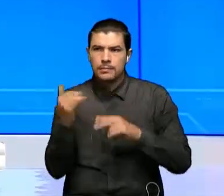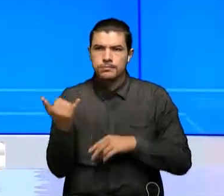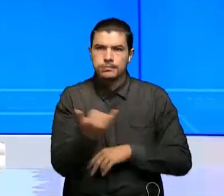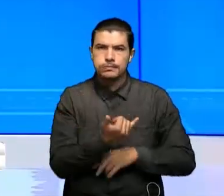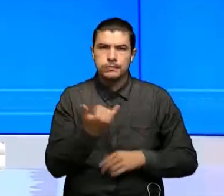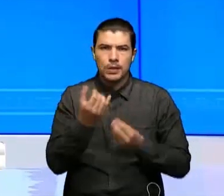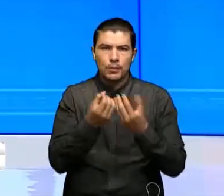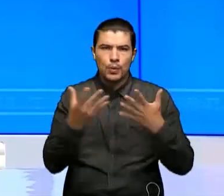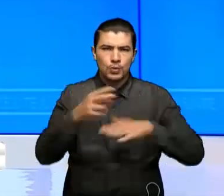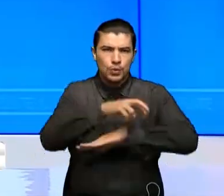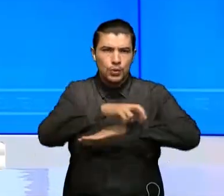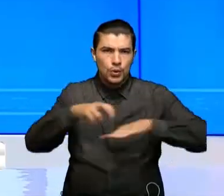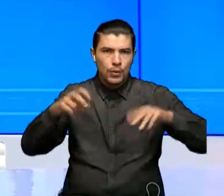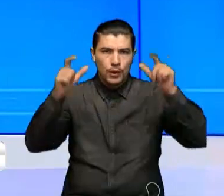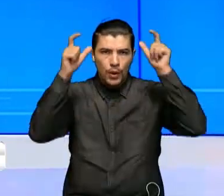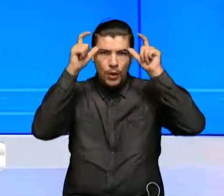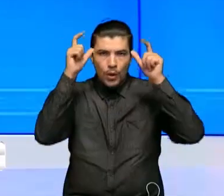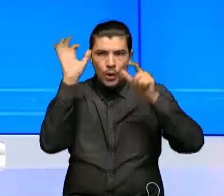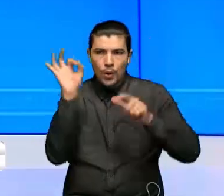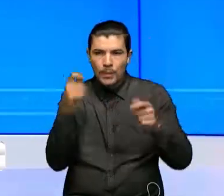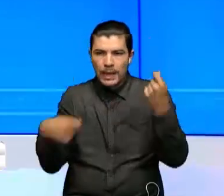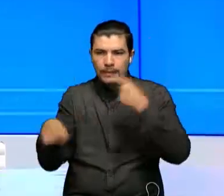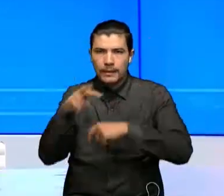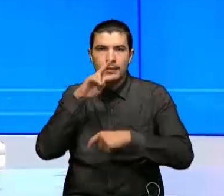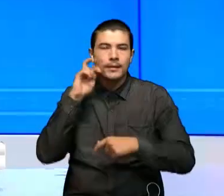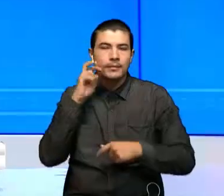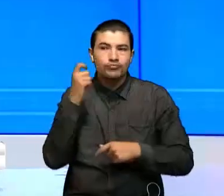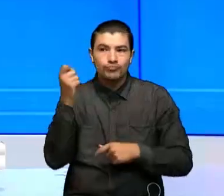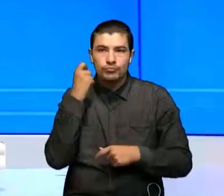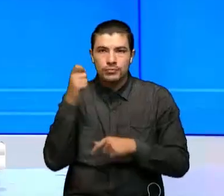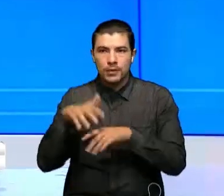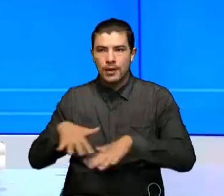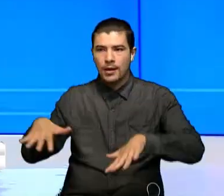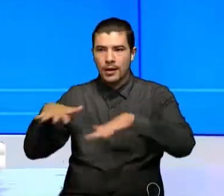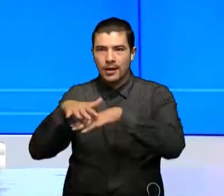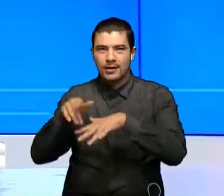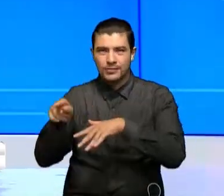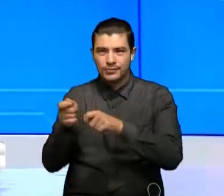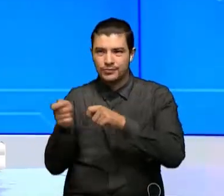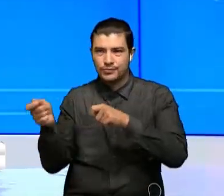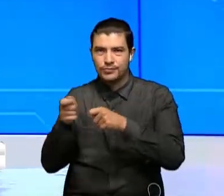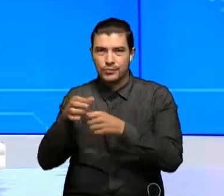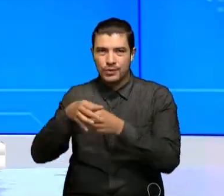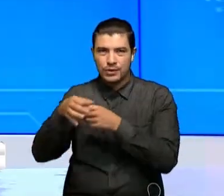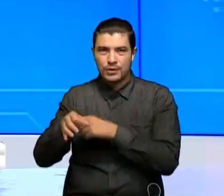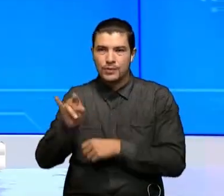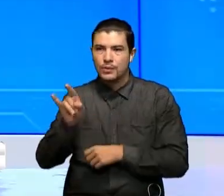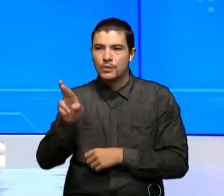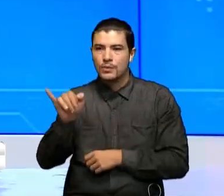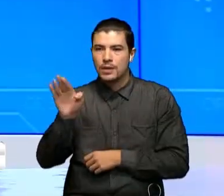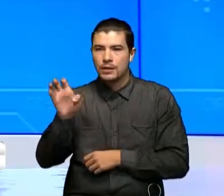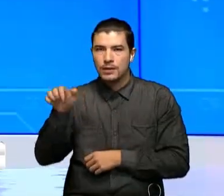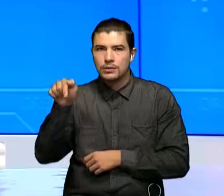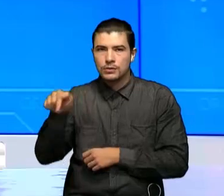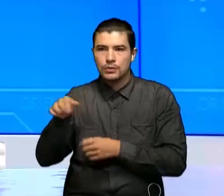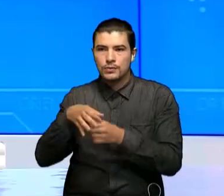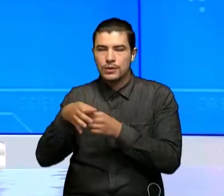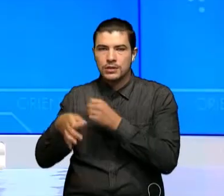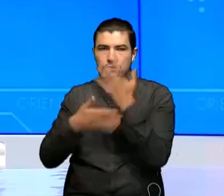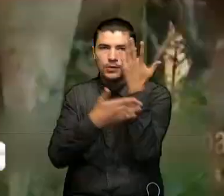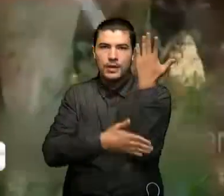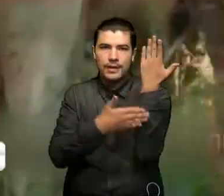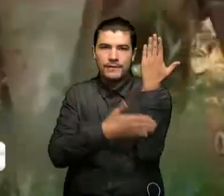presentando el robo de ganado o carneo. El hecho más reciente ocurrió en el sector de La Azufrada y Uribe del municipio de Lebrija.